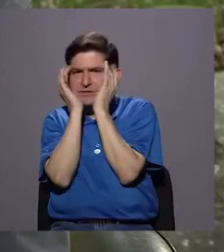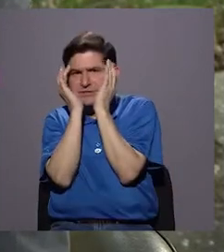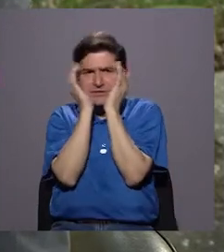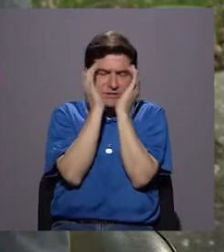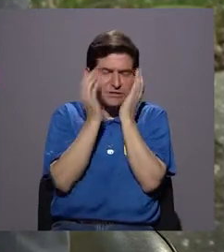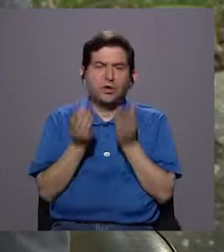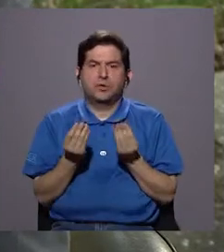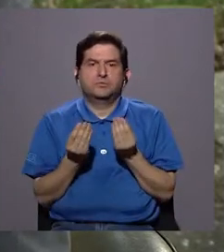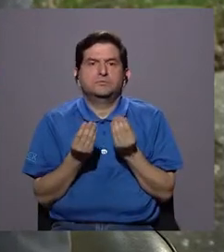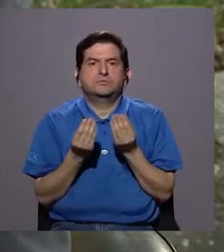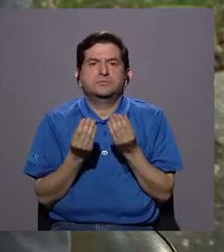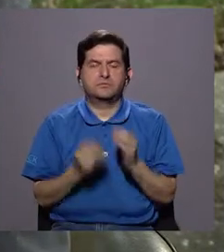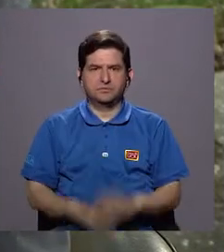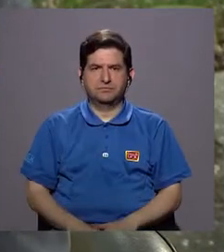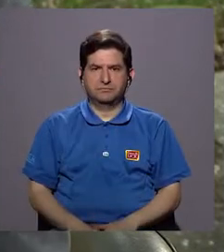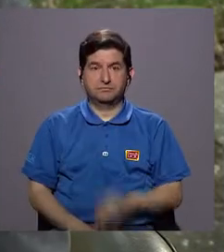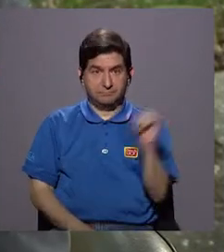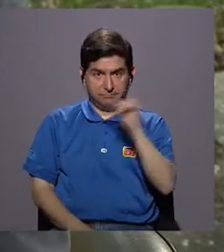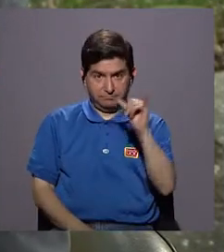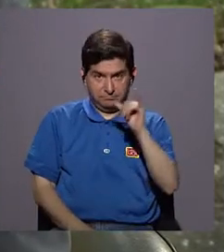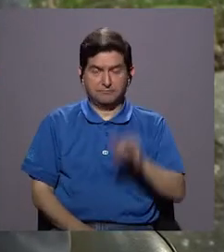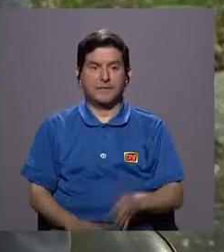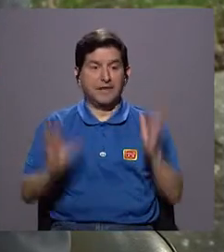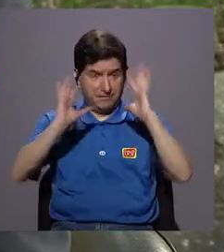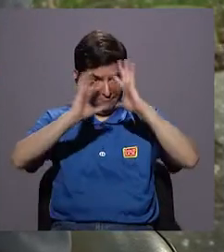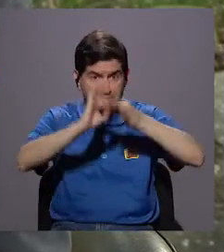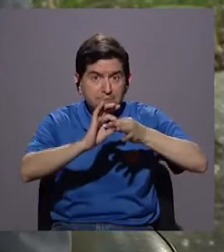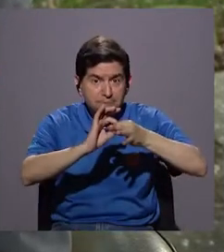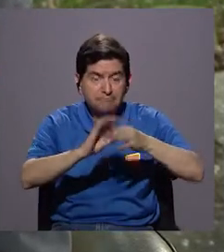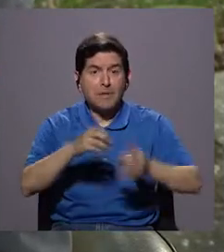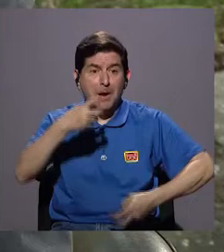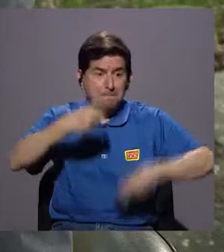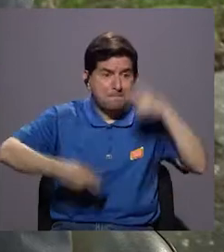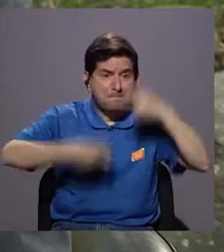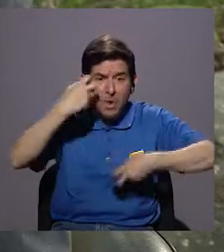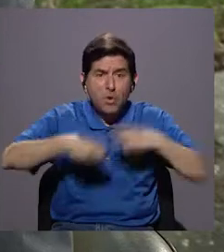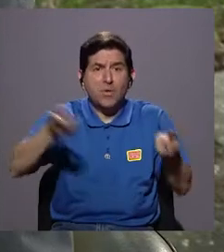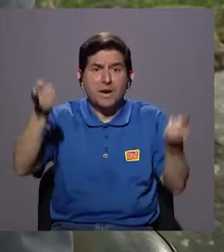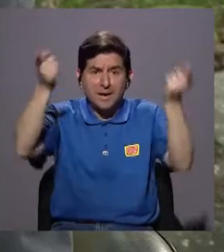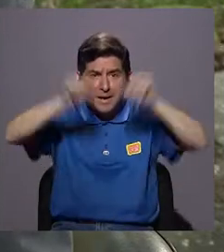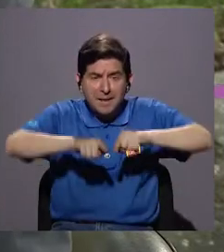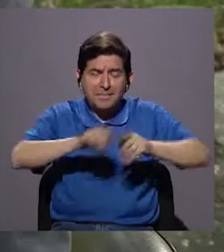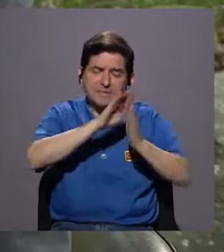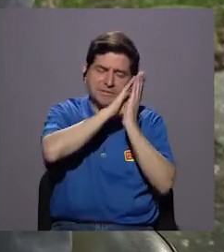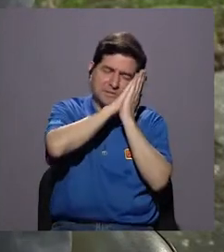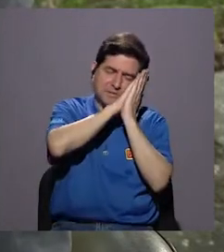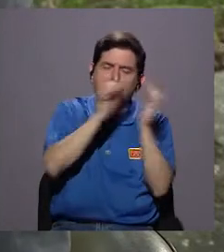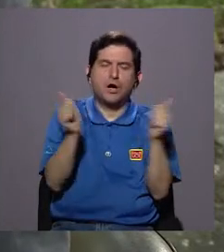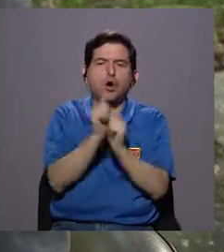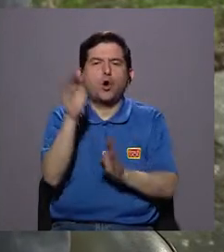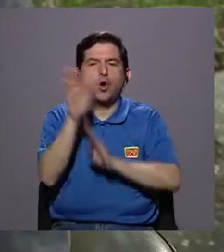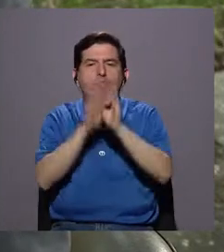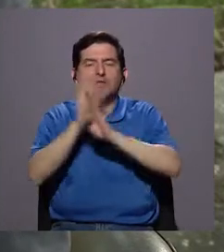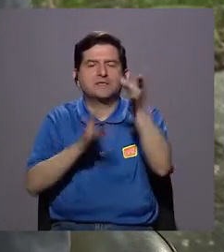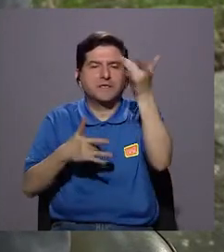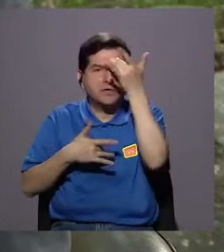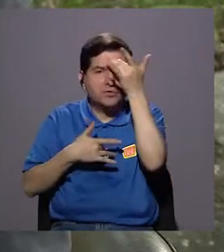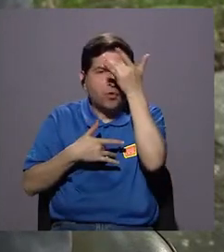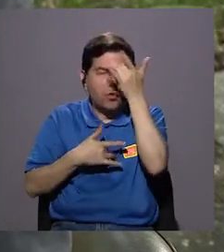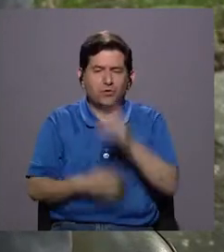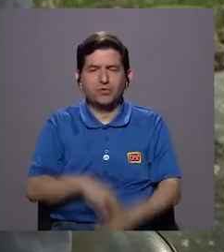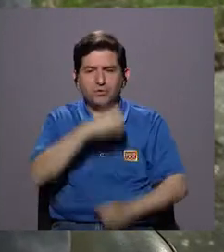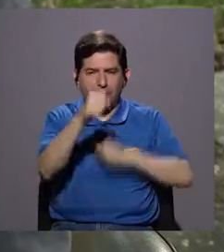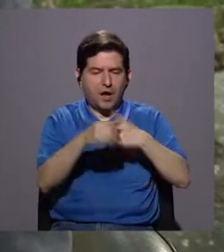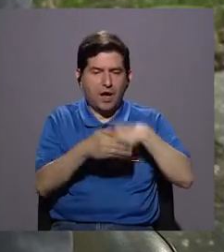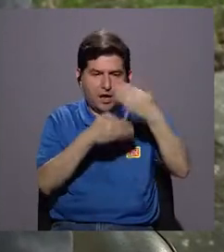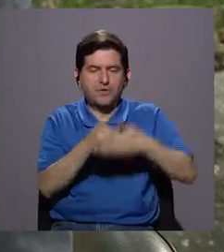y el nerviosismo. E incluso se ha relacionado problemas que se presentan durante el sueño con el desarrollo de enfermedades unos años